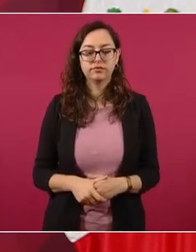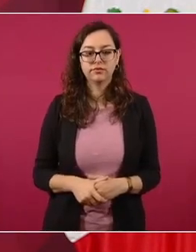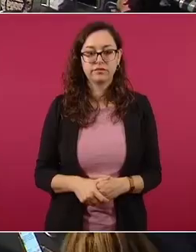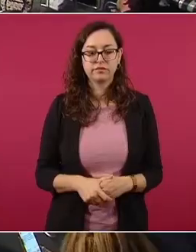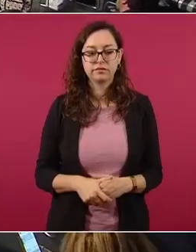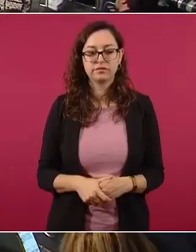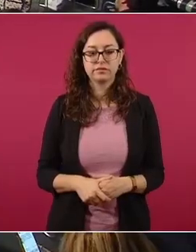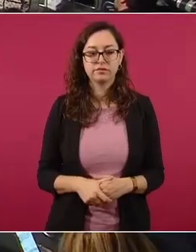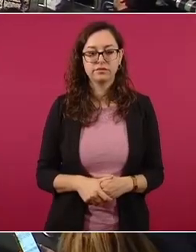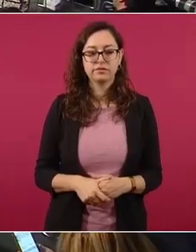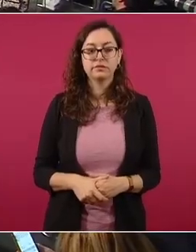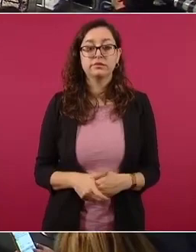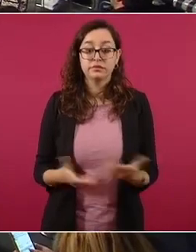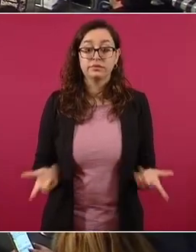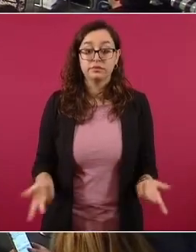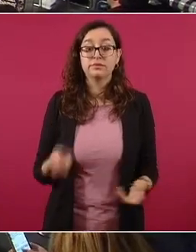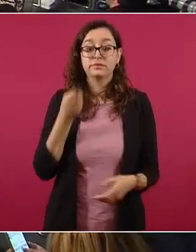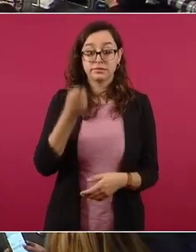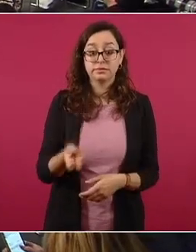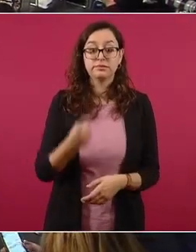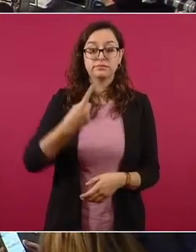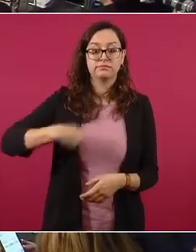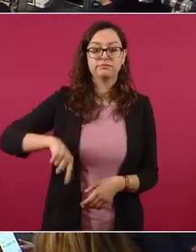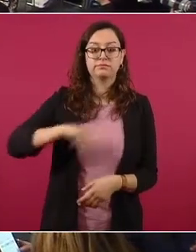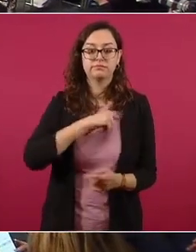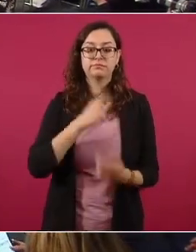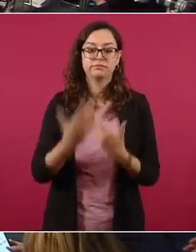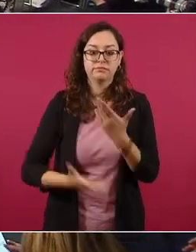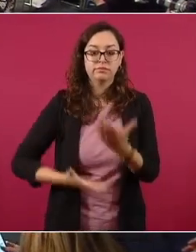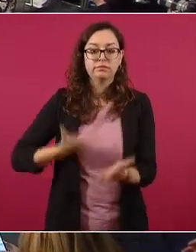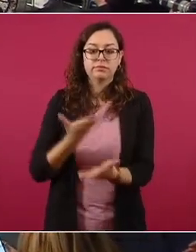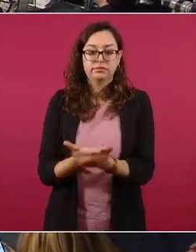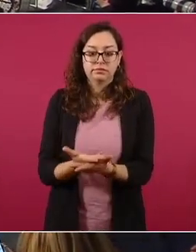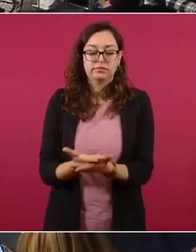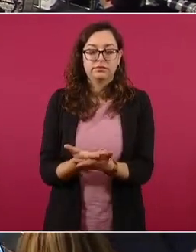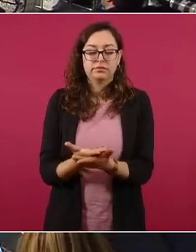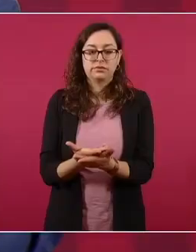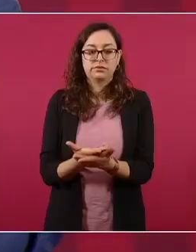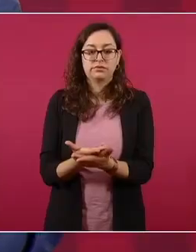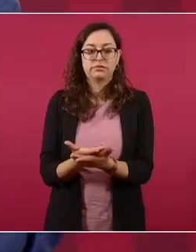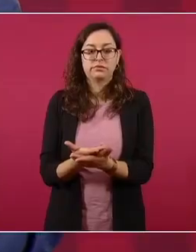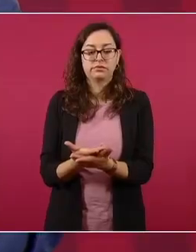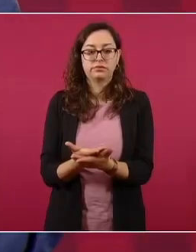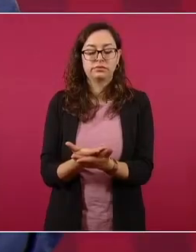Entonces, eso es lo que estamos proponiendo. Y lo mismo,